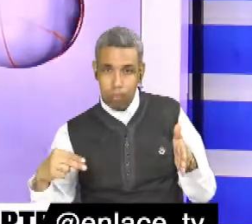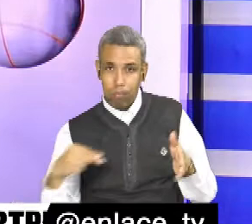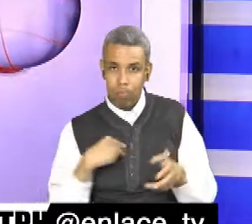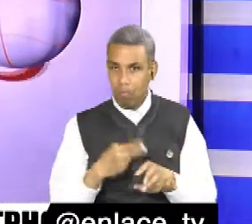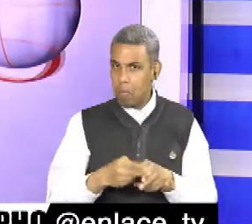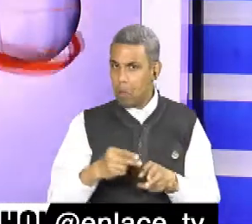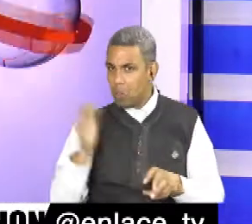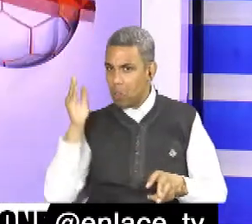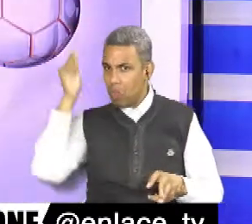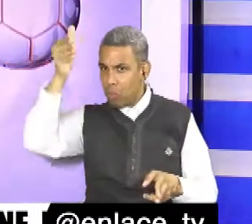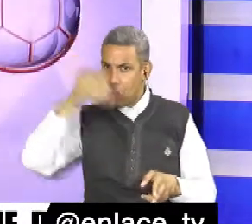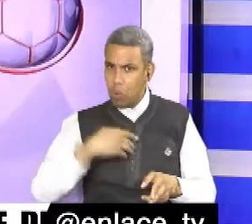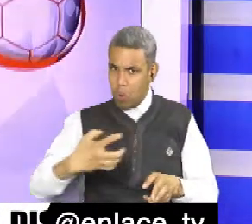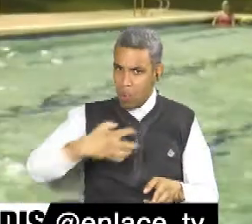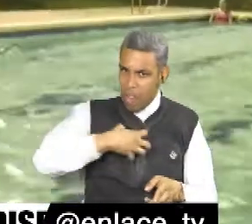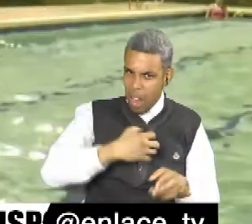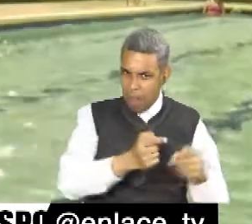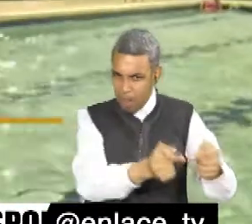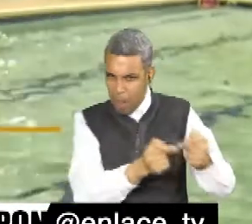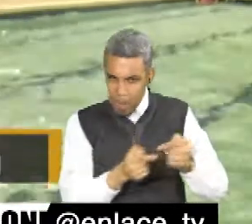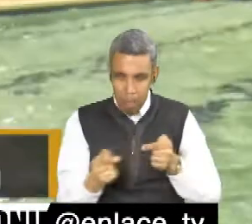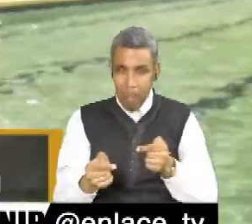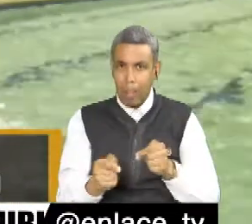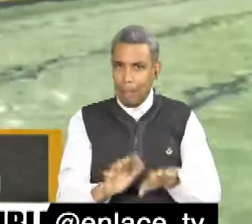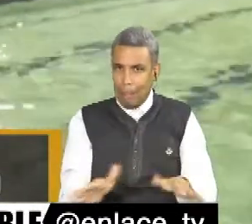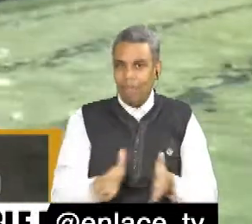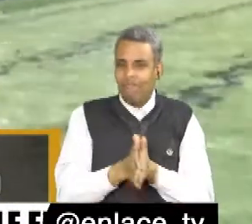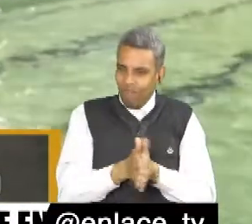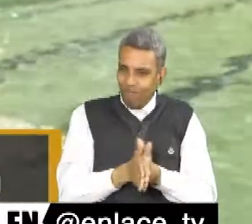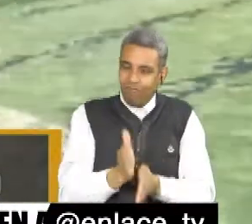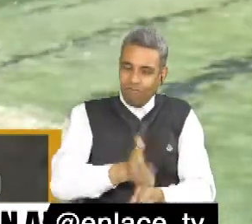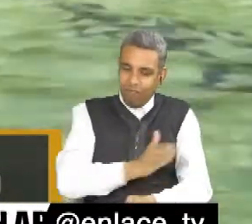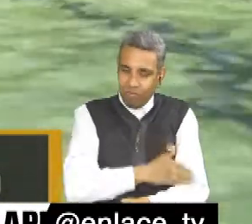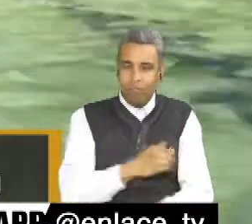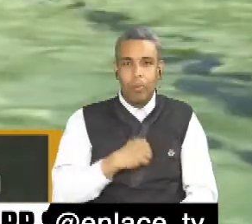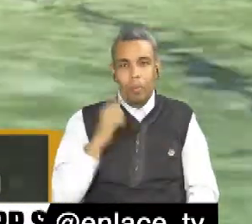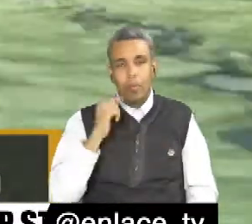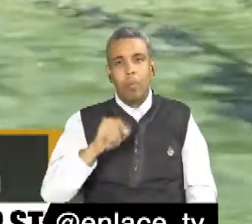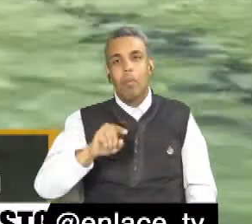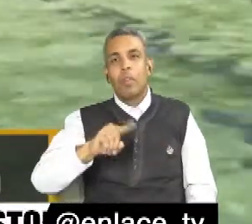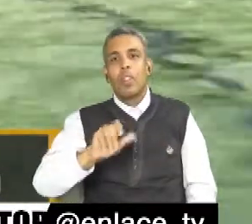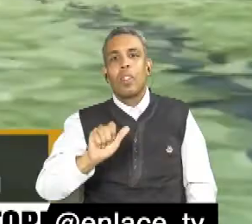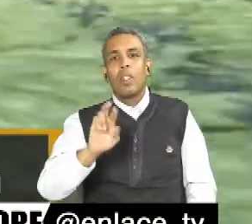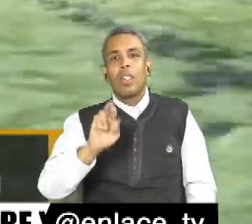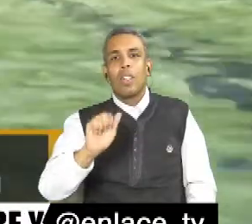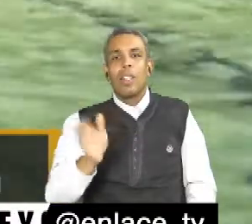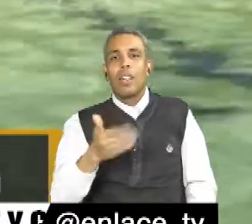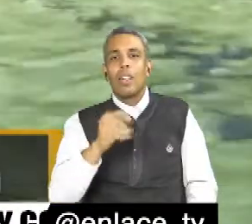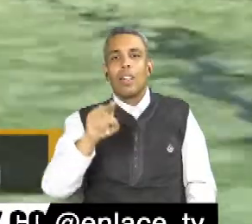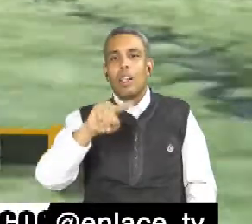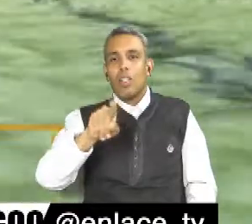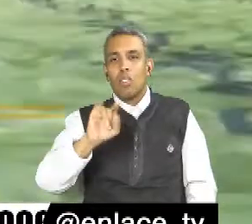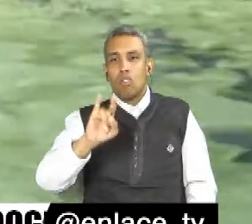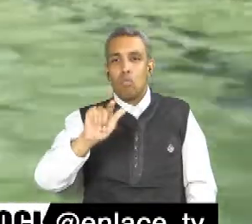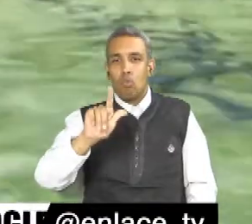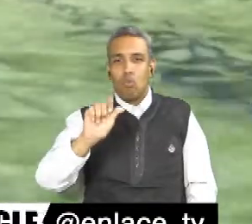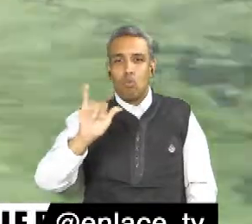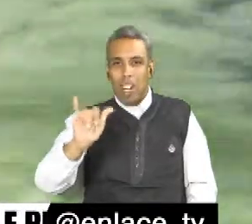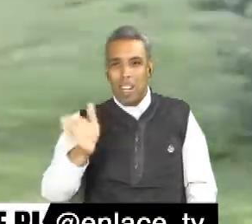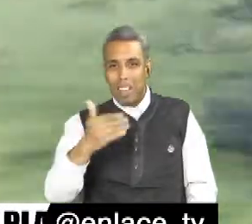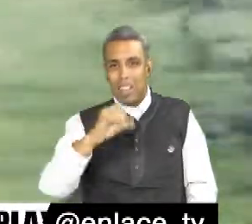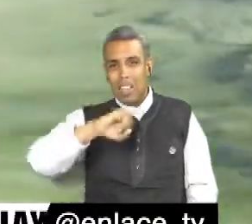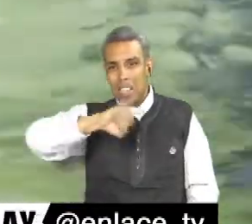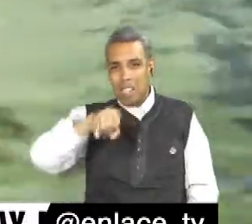futuras competencias. Sara, Zulay, Juan Esteban y Diana son deportistas de Aqua 15 que lograron traerse 13 medallas del